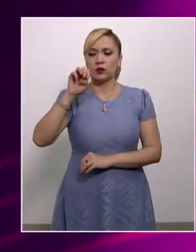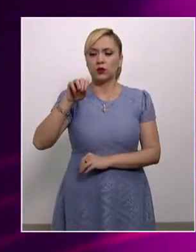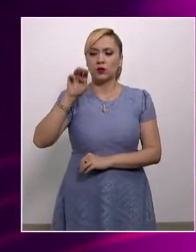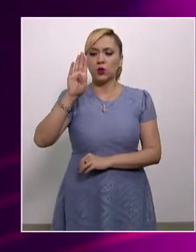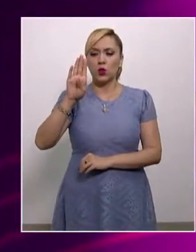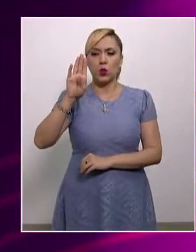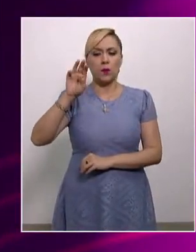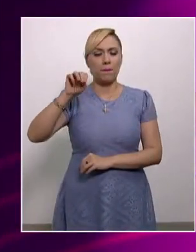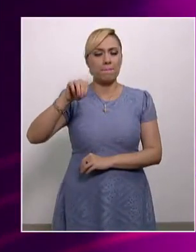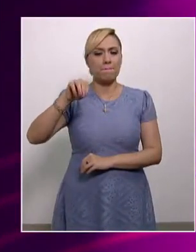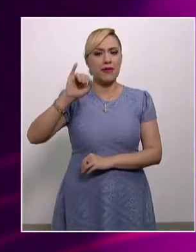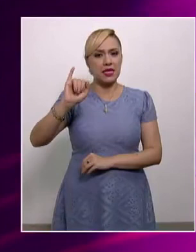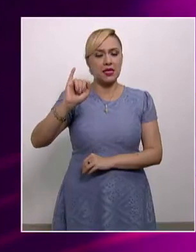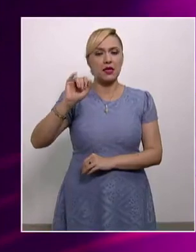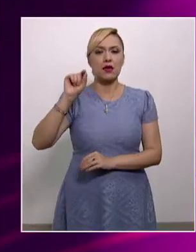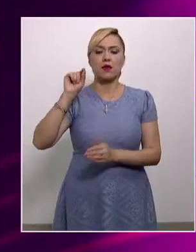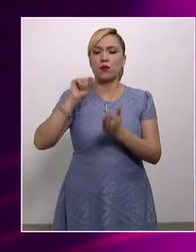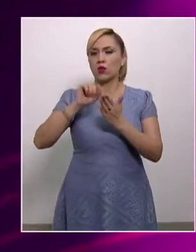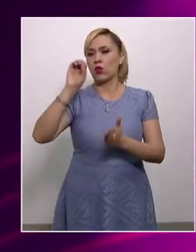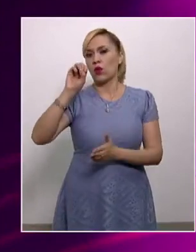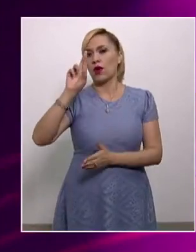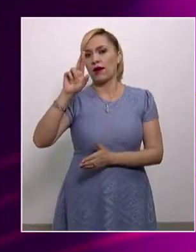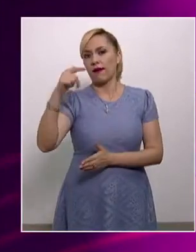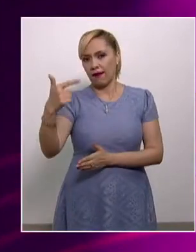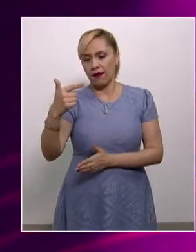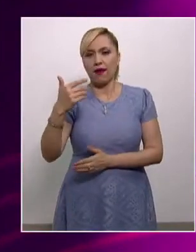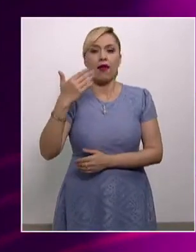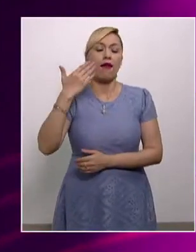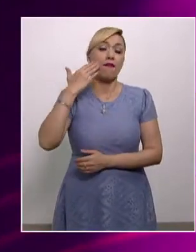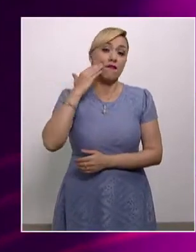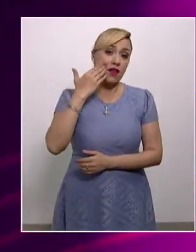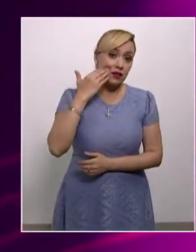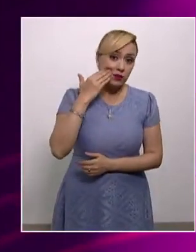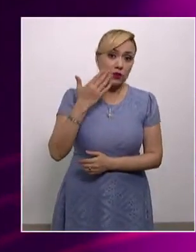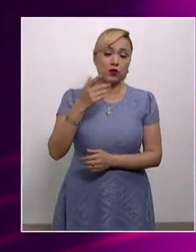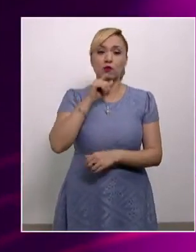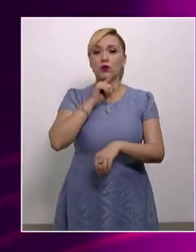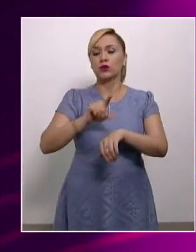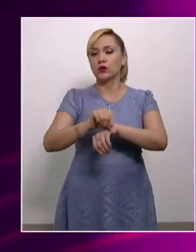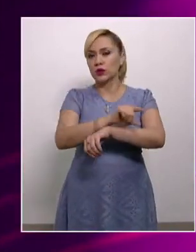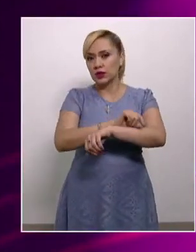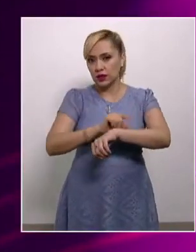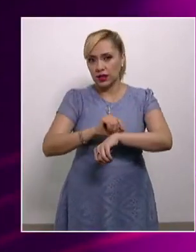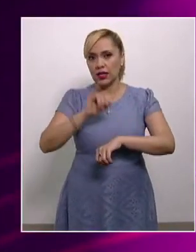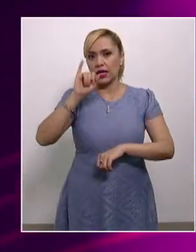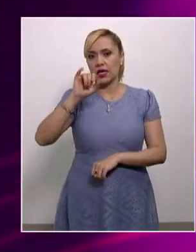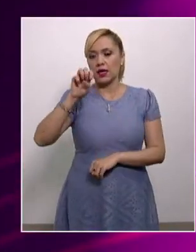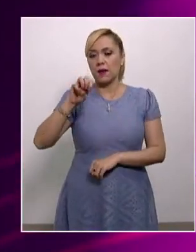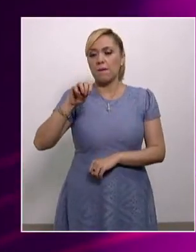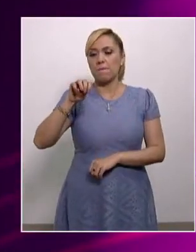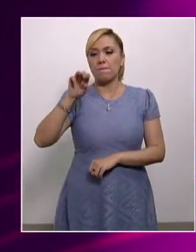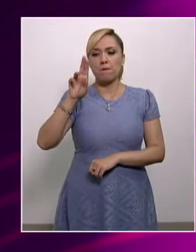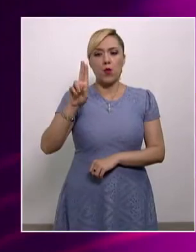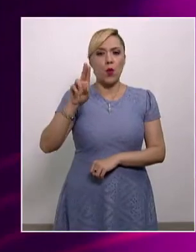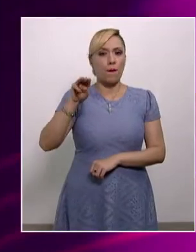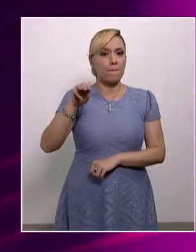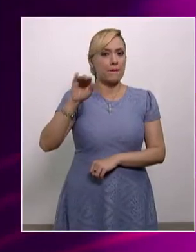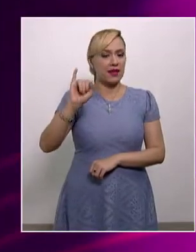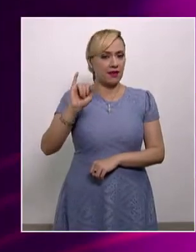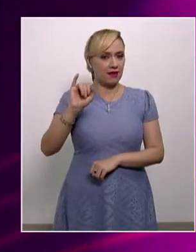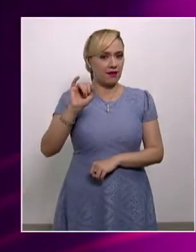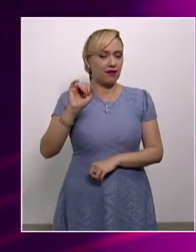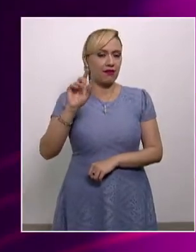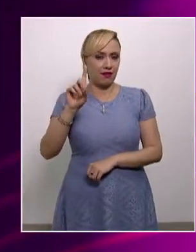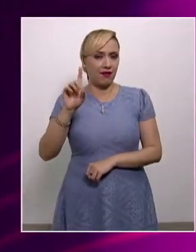www.imumi.org y nuestras redes sociales, Facebook como Imumi, Twitter como ImumiDF, y